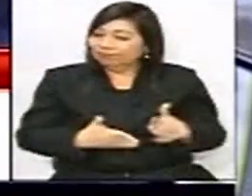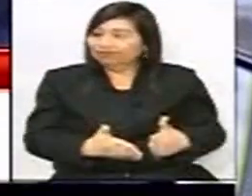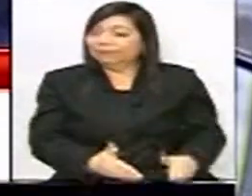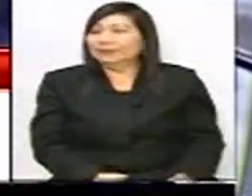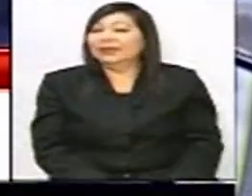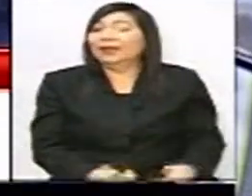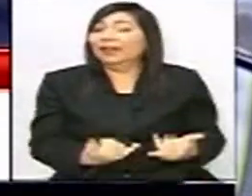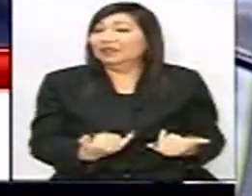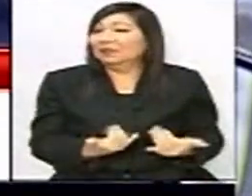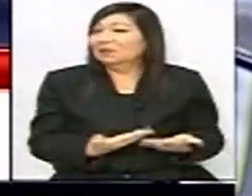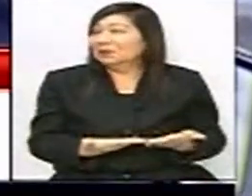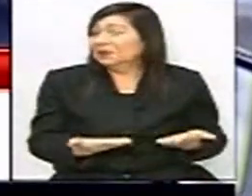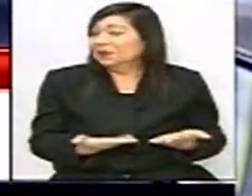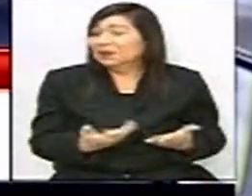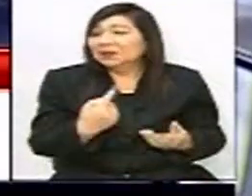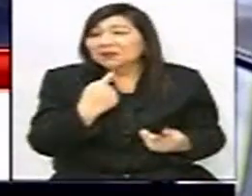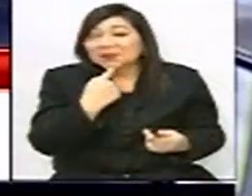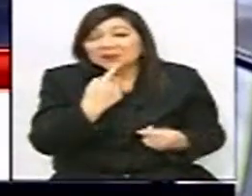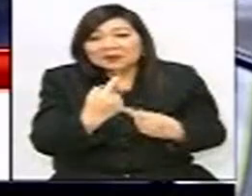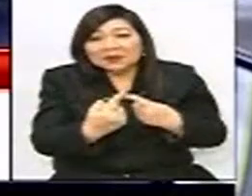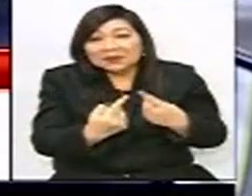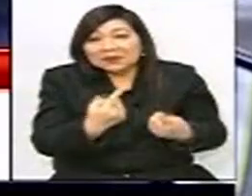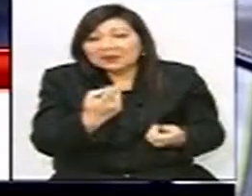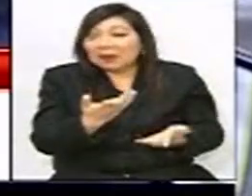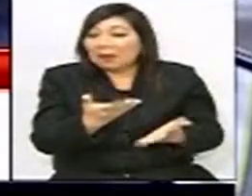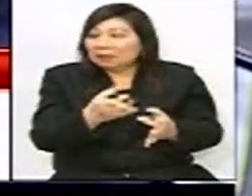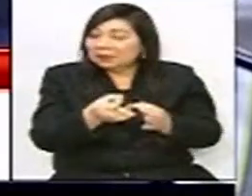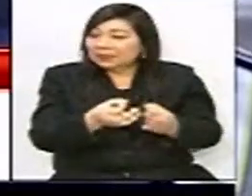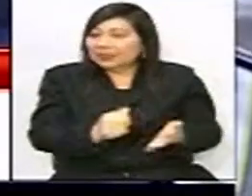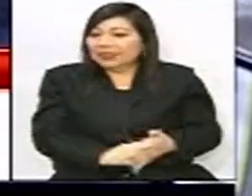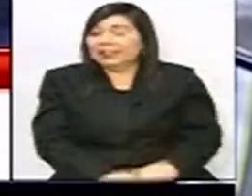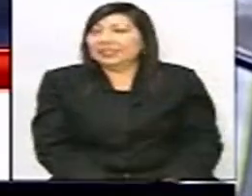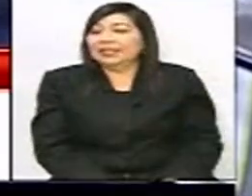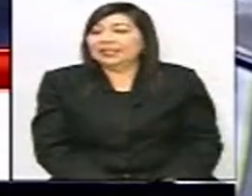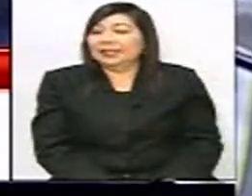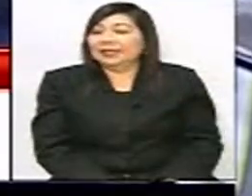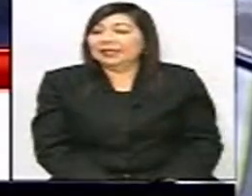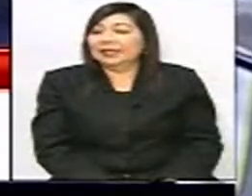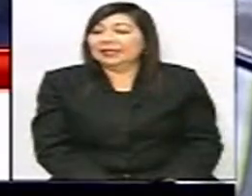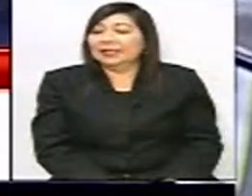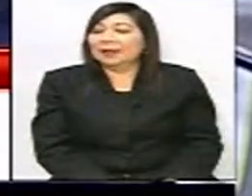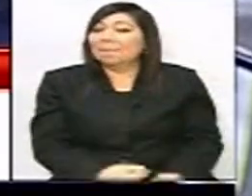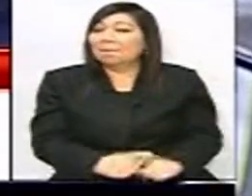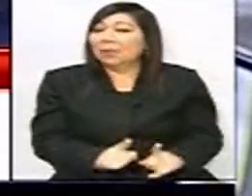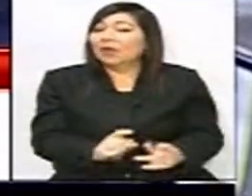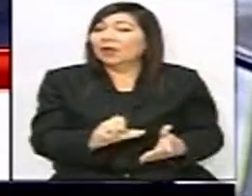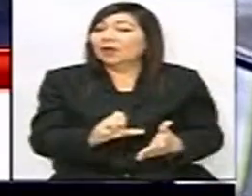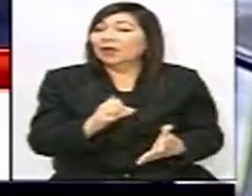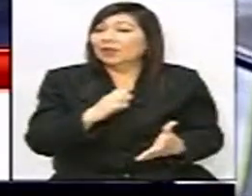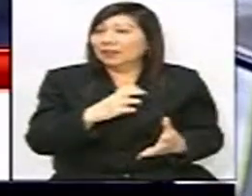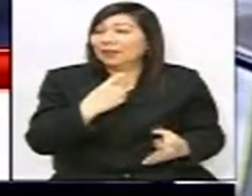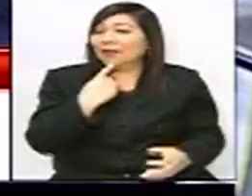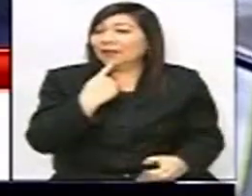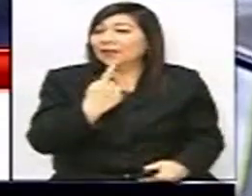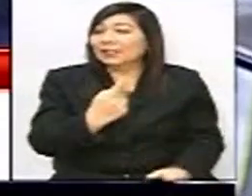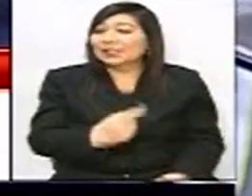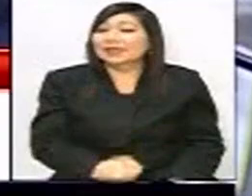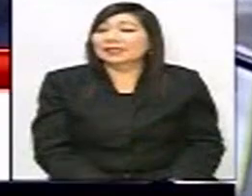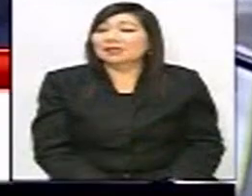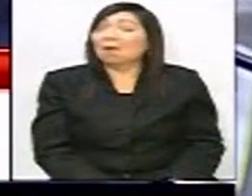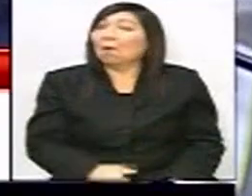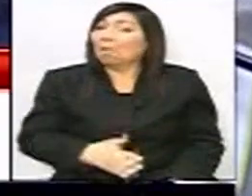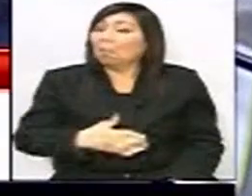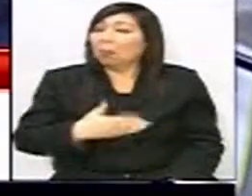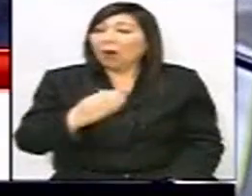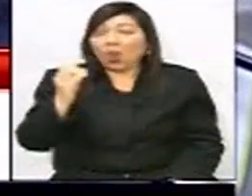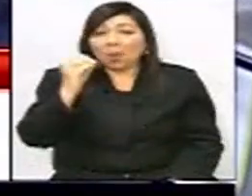viales. Eso nada más lo hago como una atingencia, digamos, a un caso específico. Pero lo que quiero decir es que fíjense, se puede